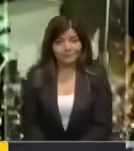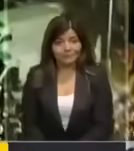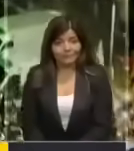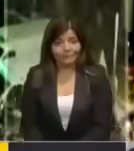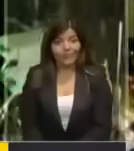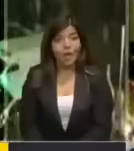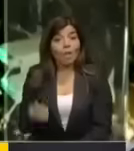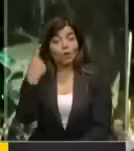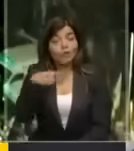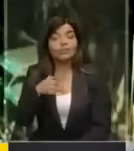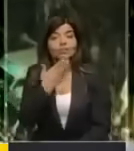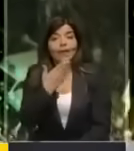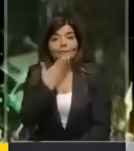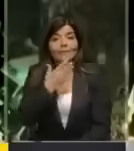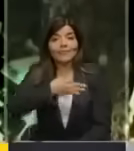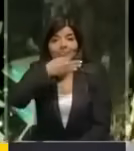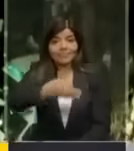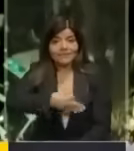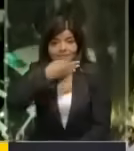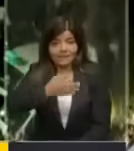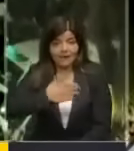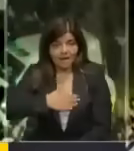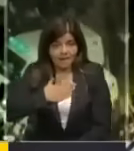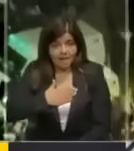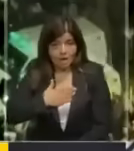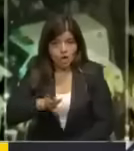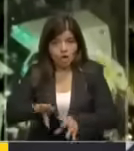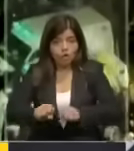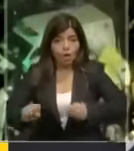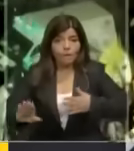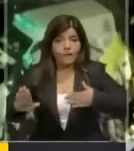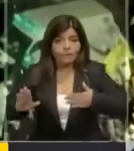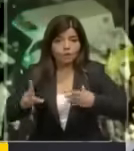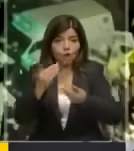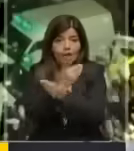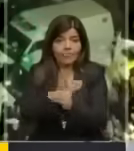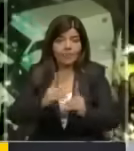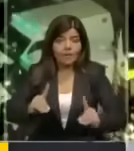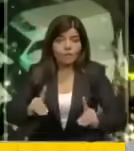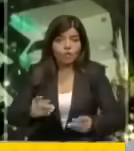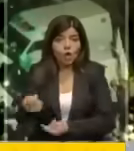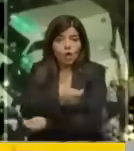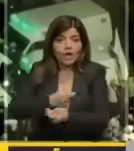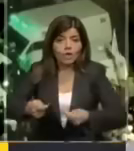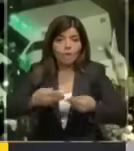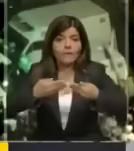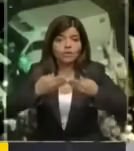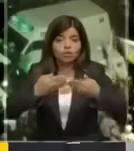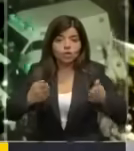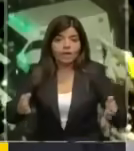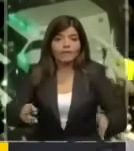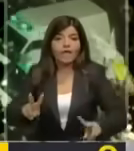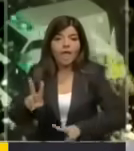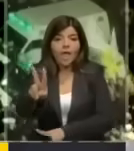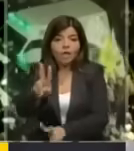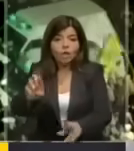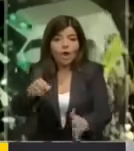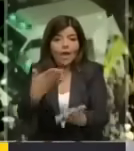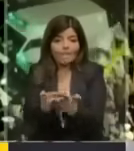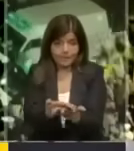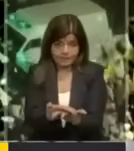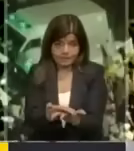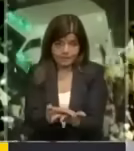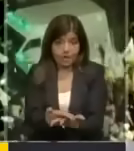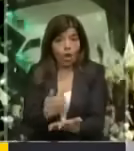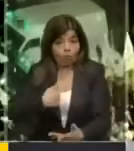Por eso quiero también decirles que nuestro compromiso es con la democracia, con el comercio libre y con la paz.